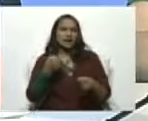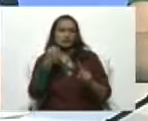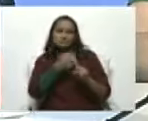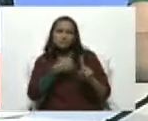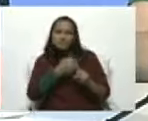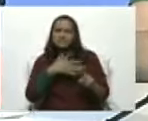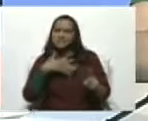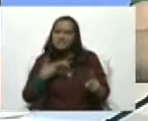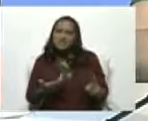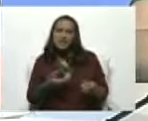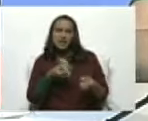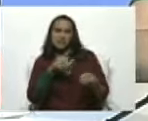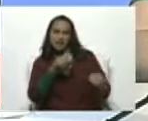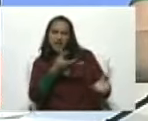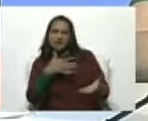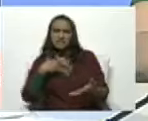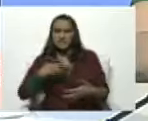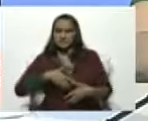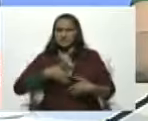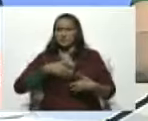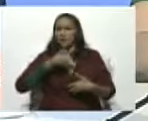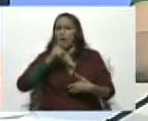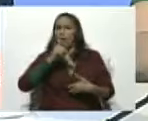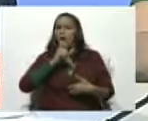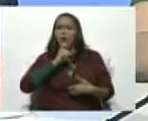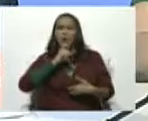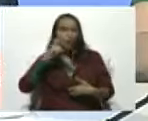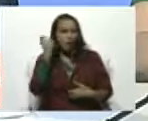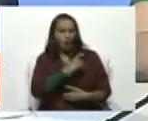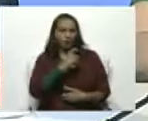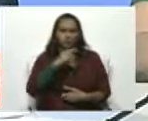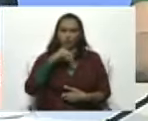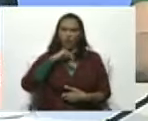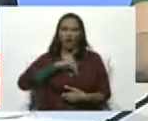cargados y cargadas de odio, de odio.